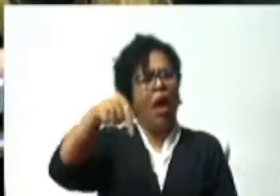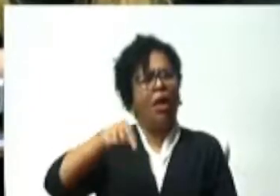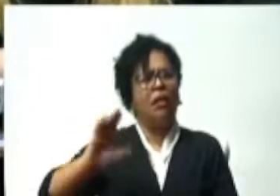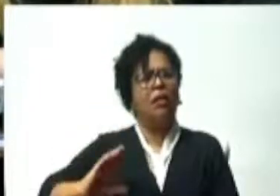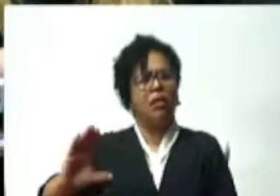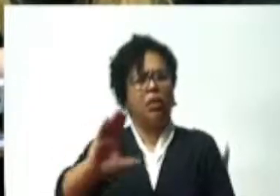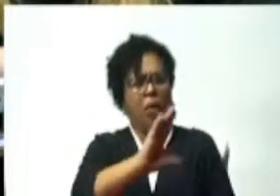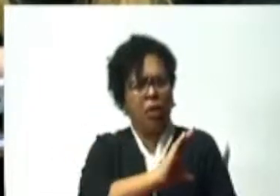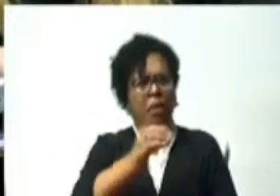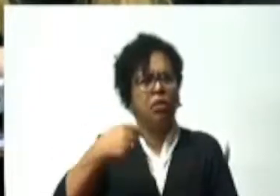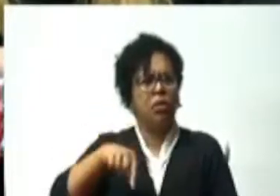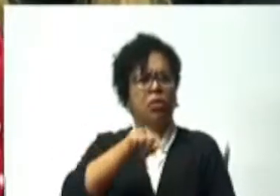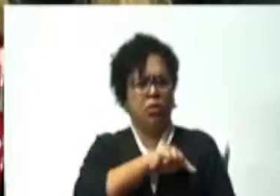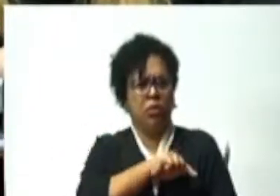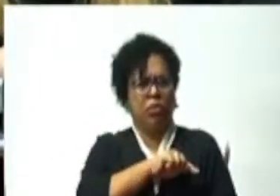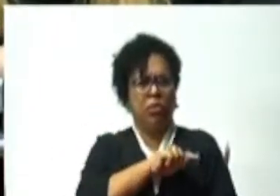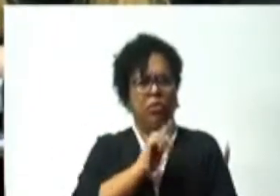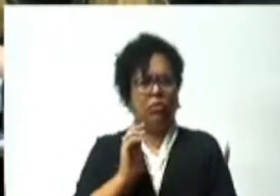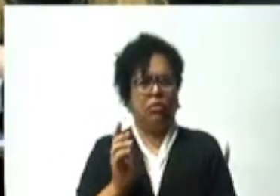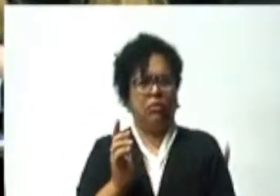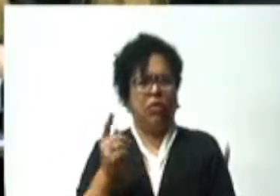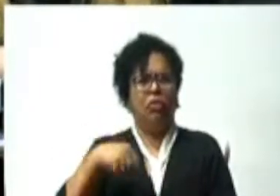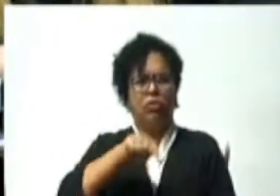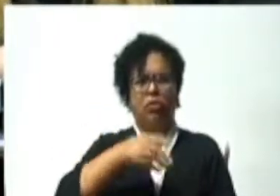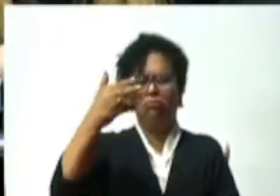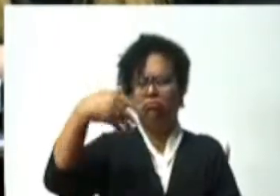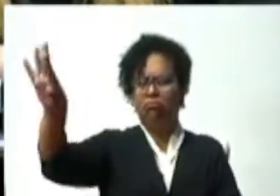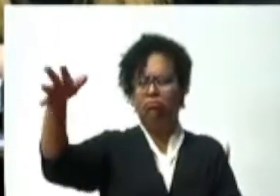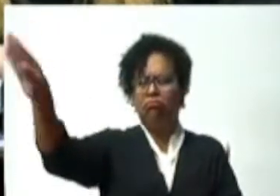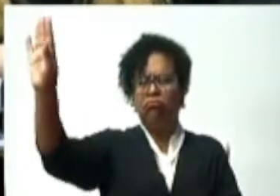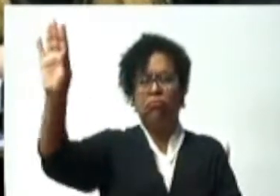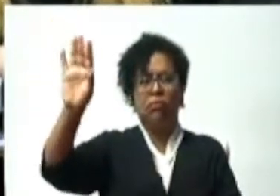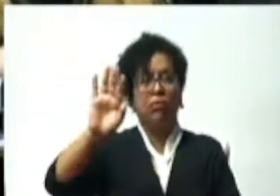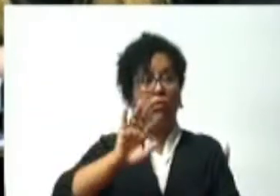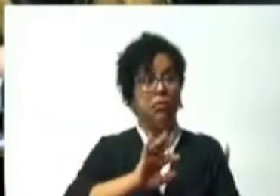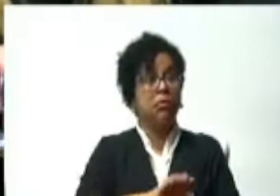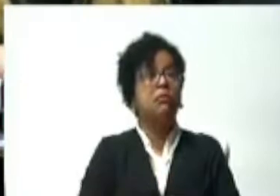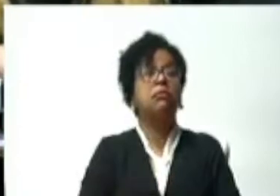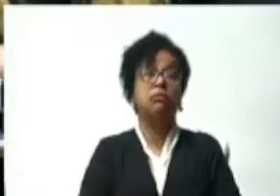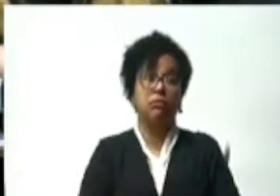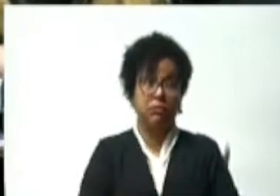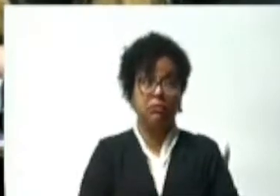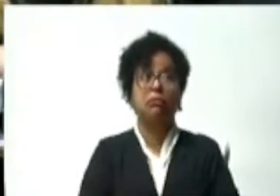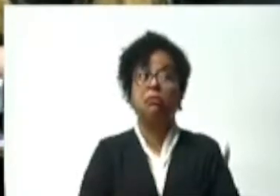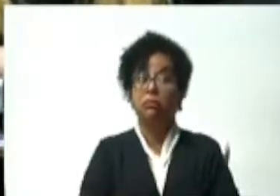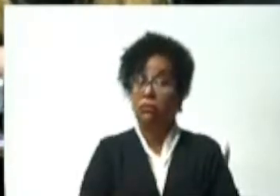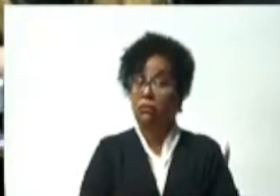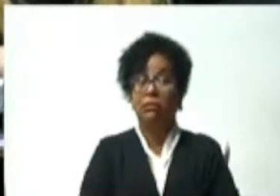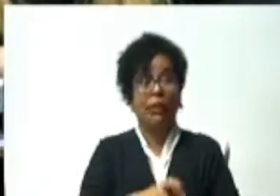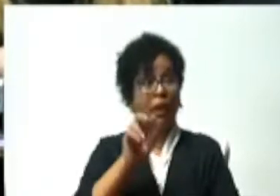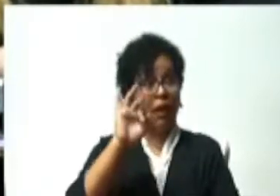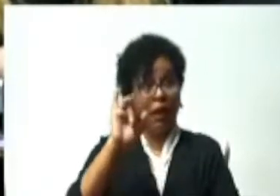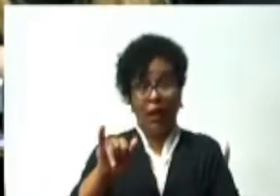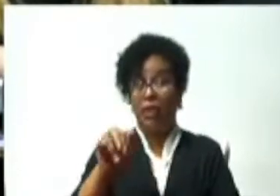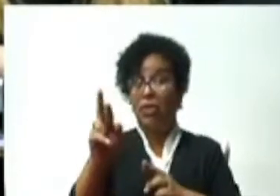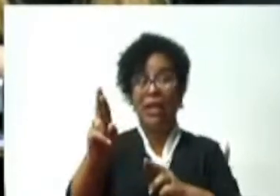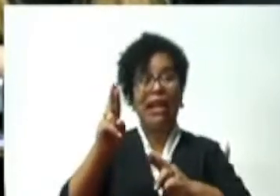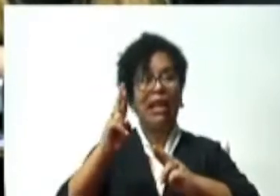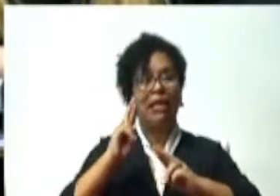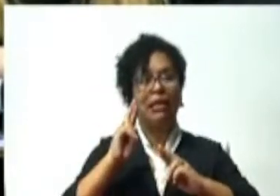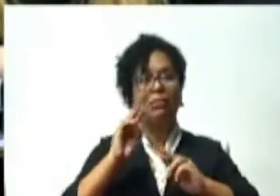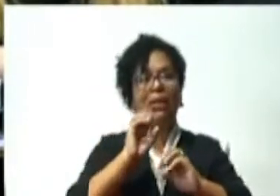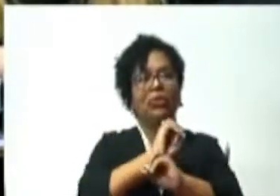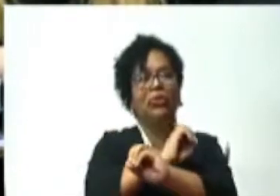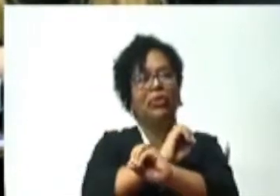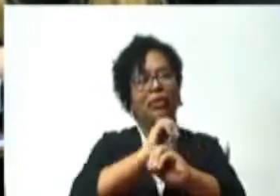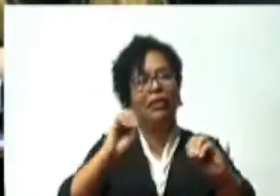fuimos echados, yo digo que fue echado de ese despacho. Es una desconsideración al trabajo arduo